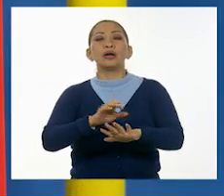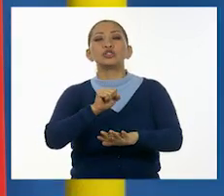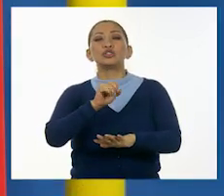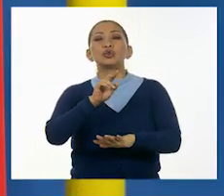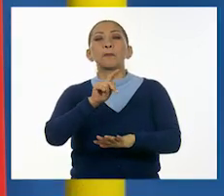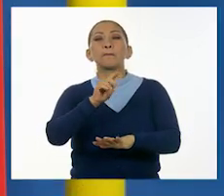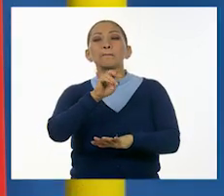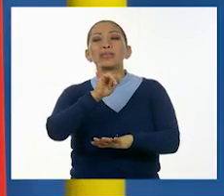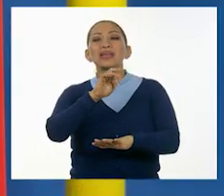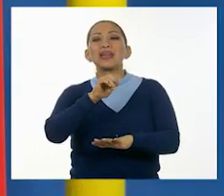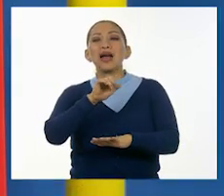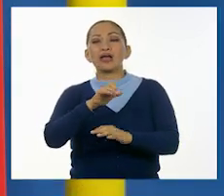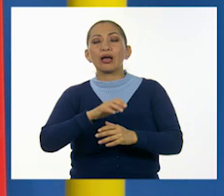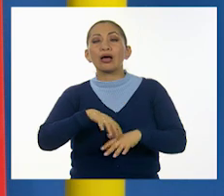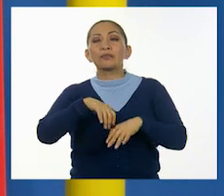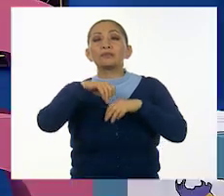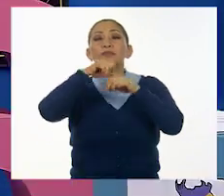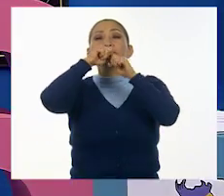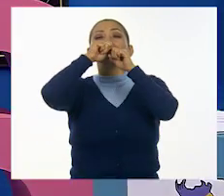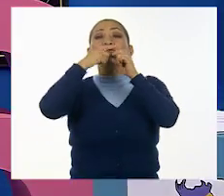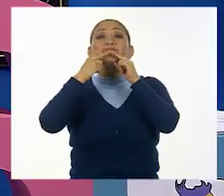boca cerradita. Inhalamos otra vez,